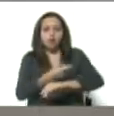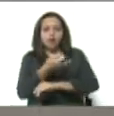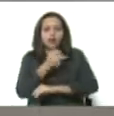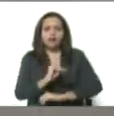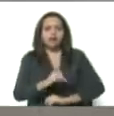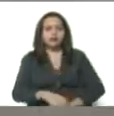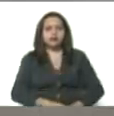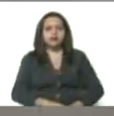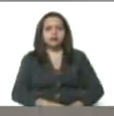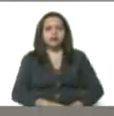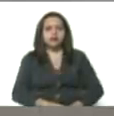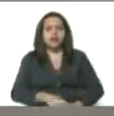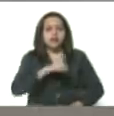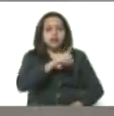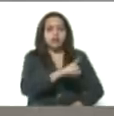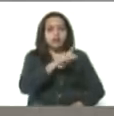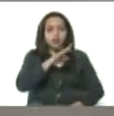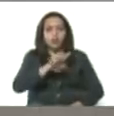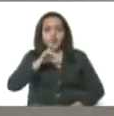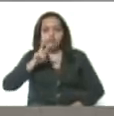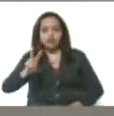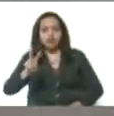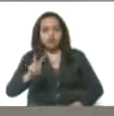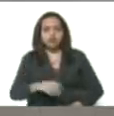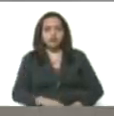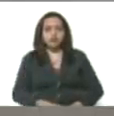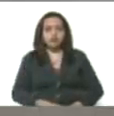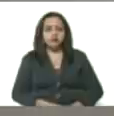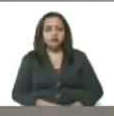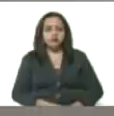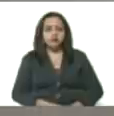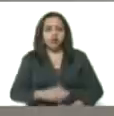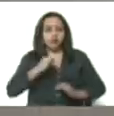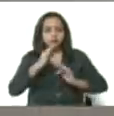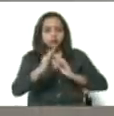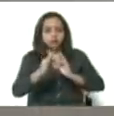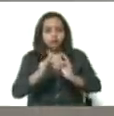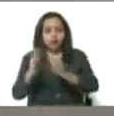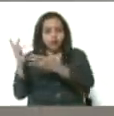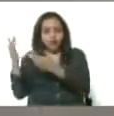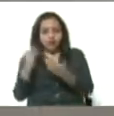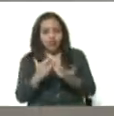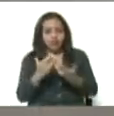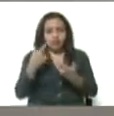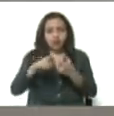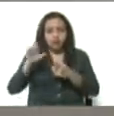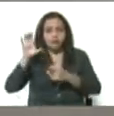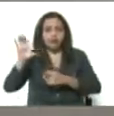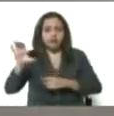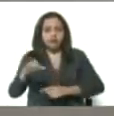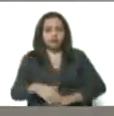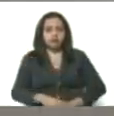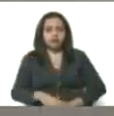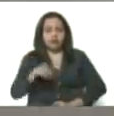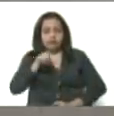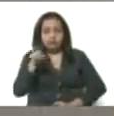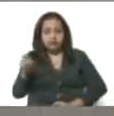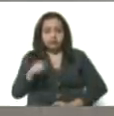registrado 142 casos importados. De